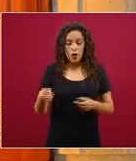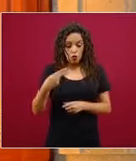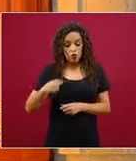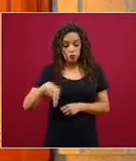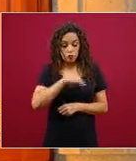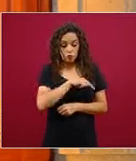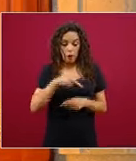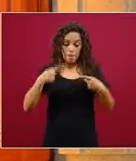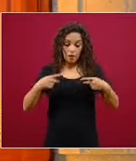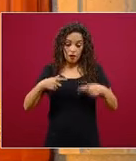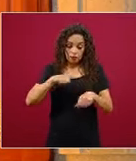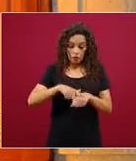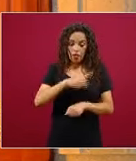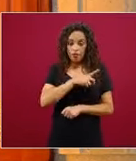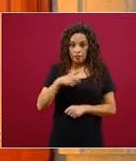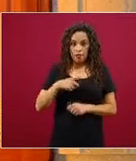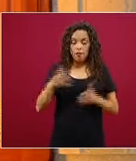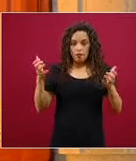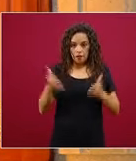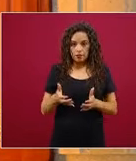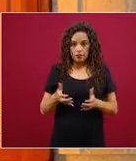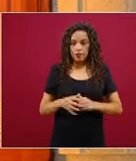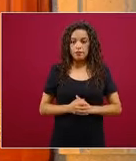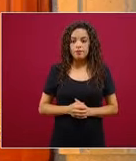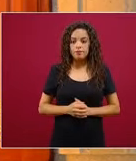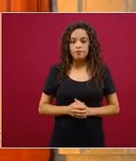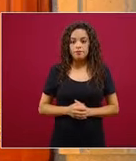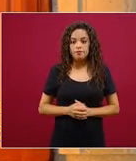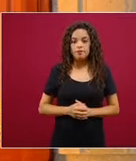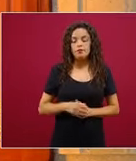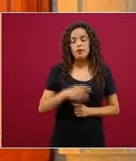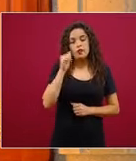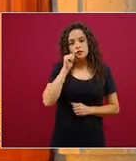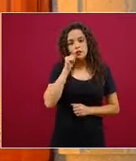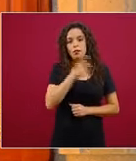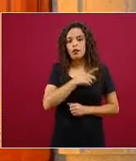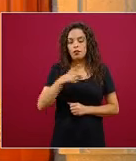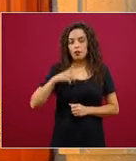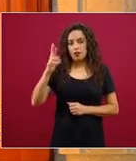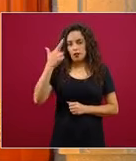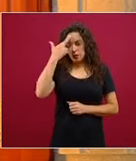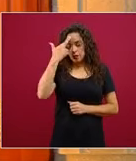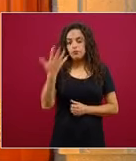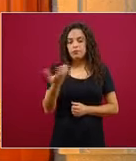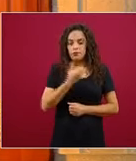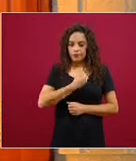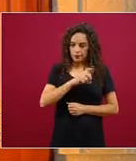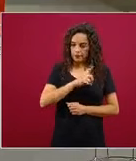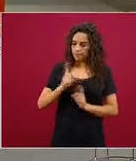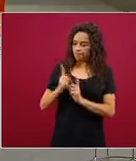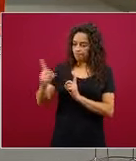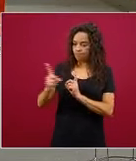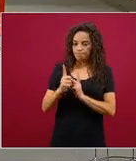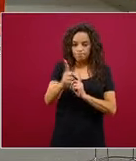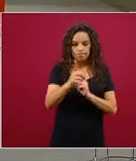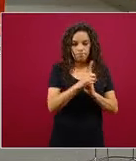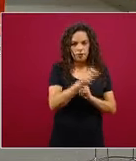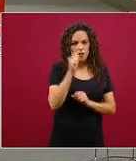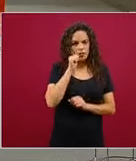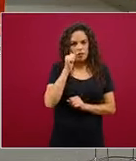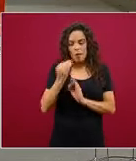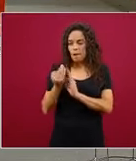personal podemos llevar de manera directa. Recordemos siempre, lo primero es la sana distancia, mantenernos siempre a una